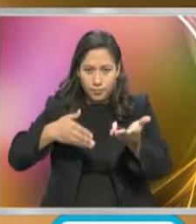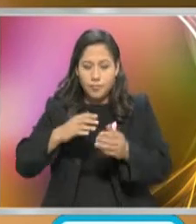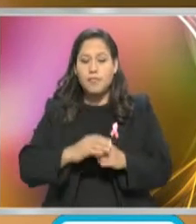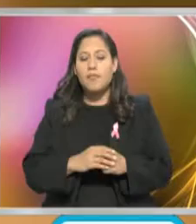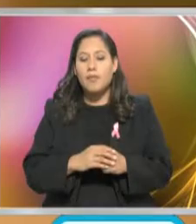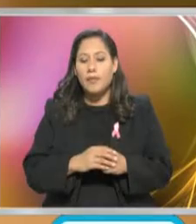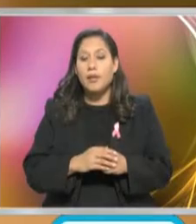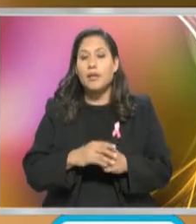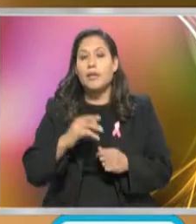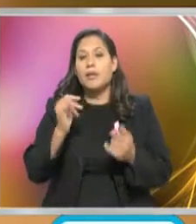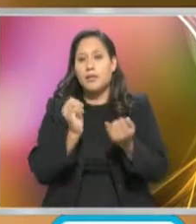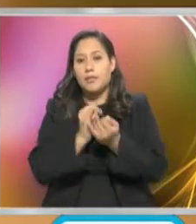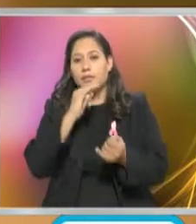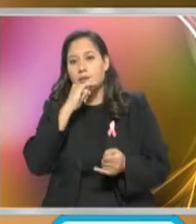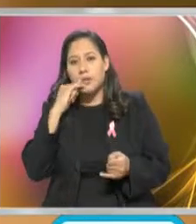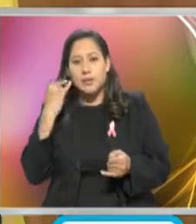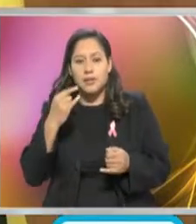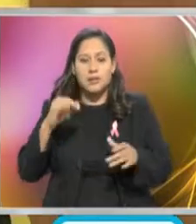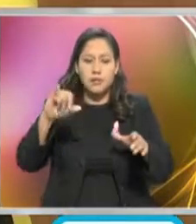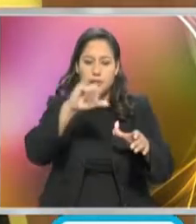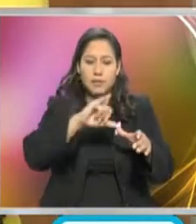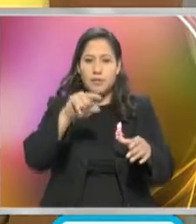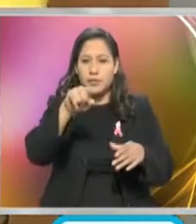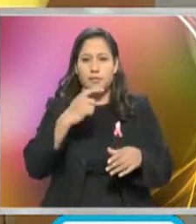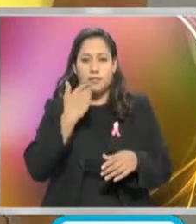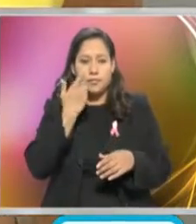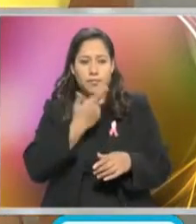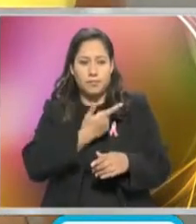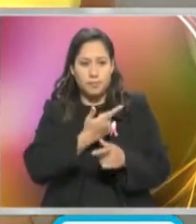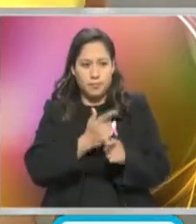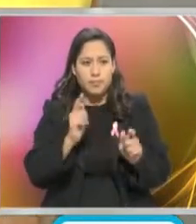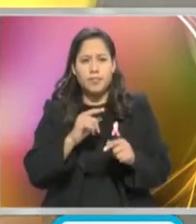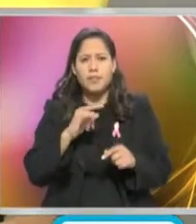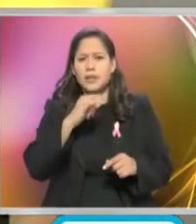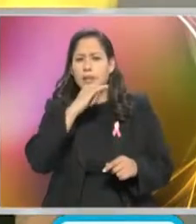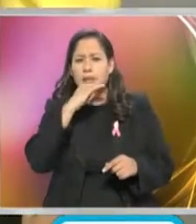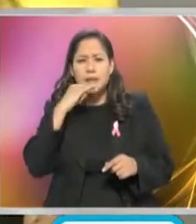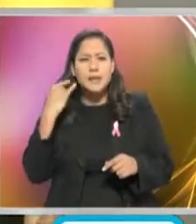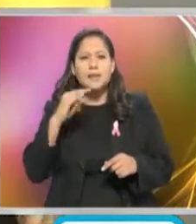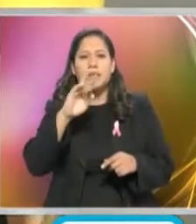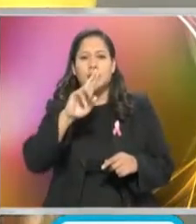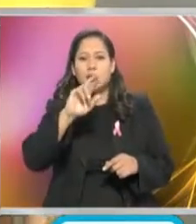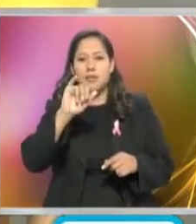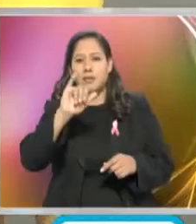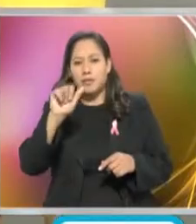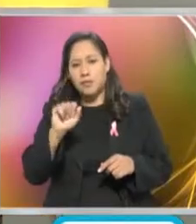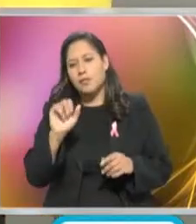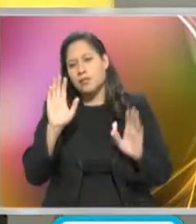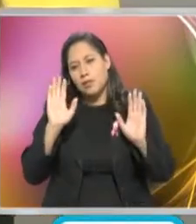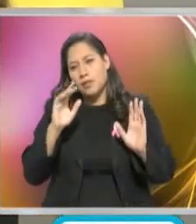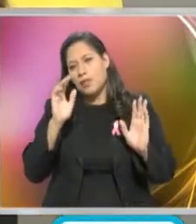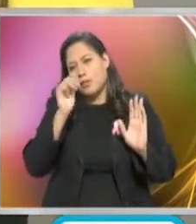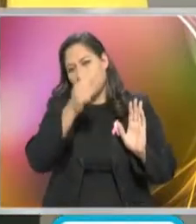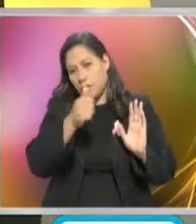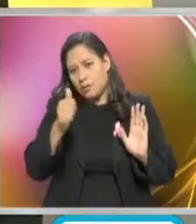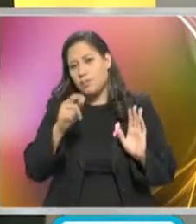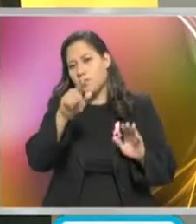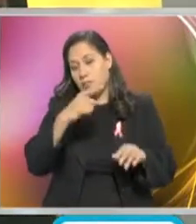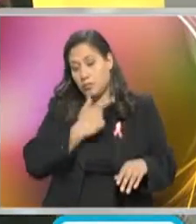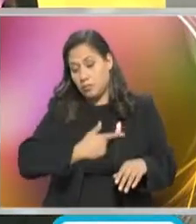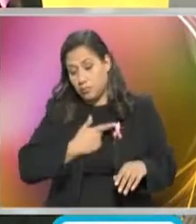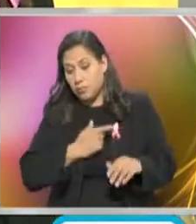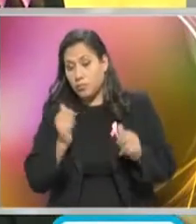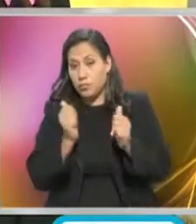de salsa de su preferencia. Perfecto. ¿Cómo vamos a preparar las rajas? Pues mira, las rajas ahí cada quien, no como les guste,